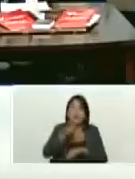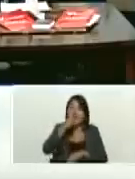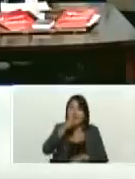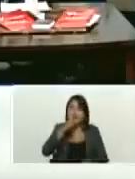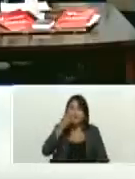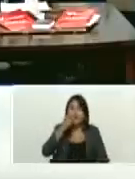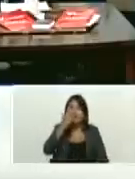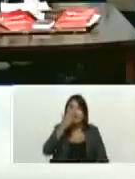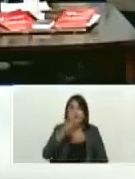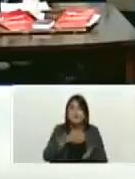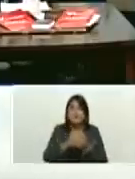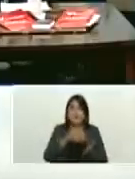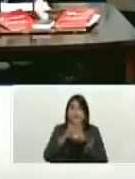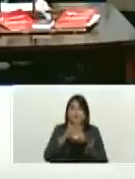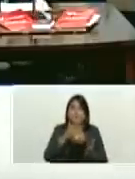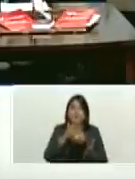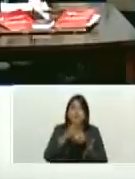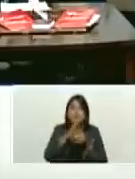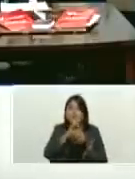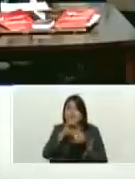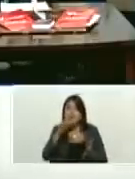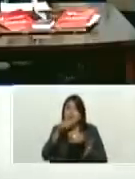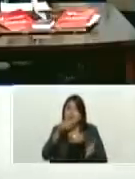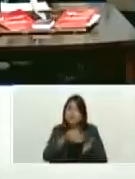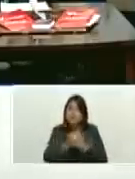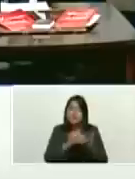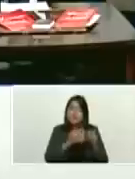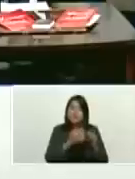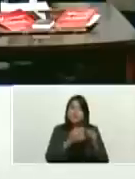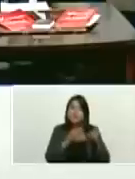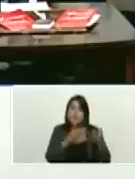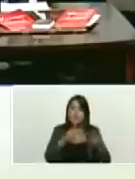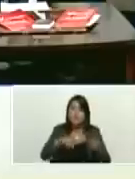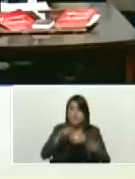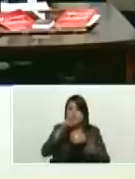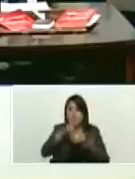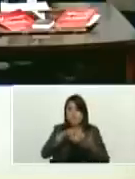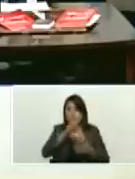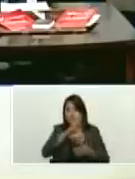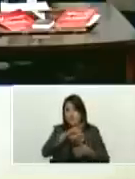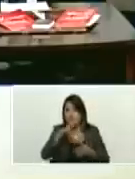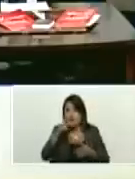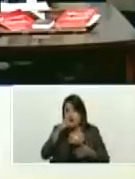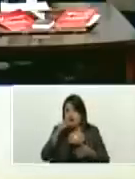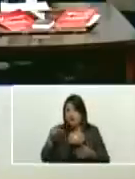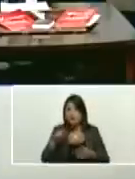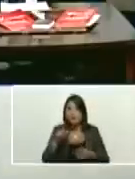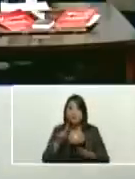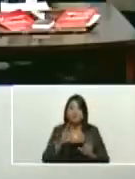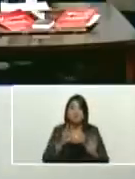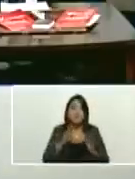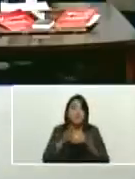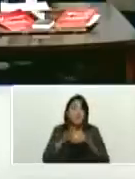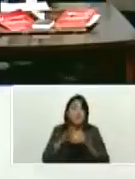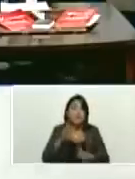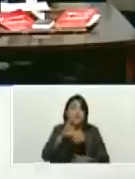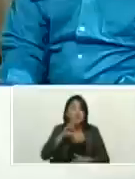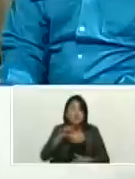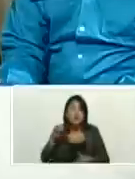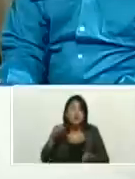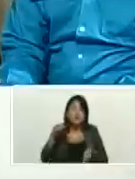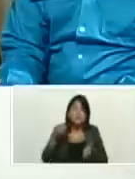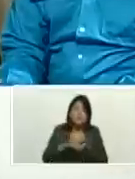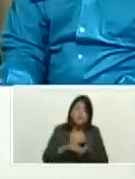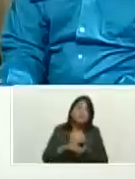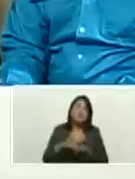500.000 viviendas otra vez y este año 2023 vamos a entregar 500.000 viviendas más para el pueblo. Viviendas de